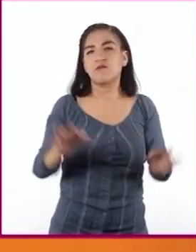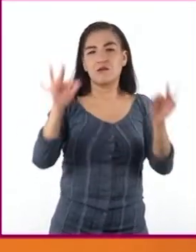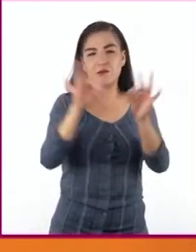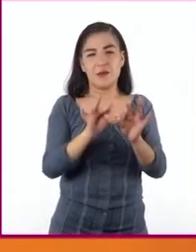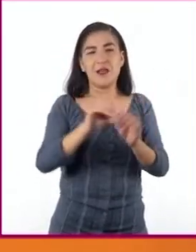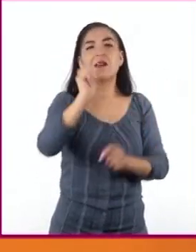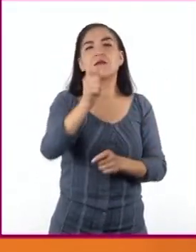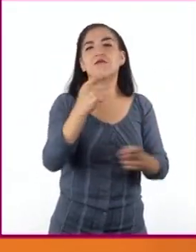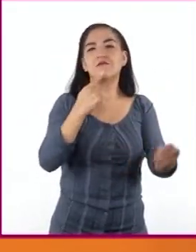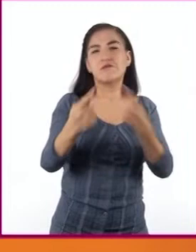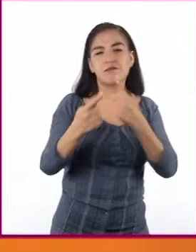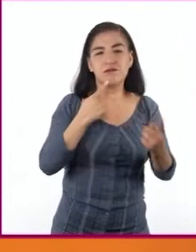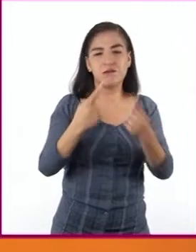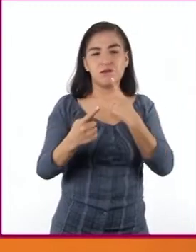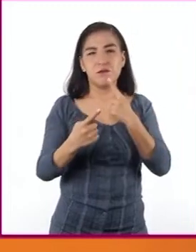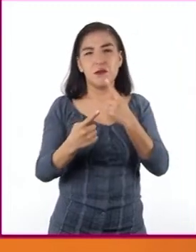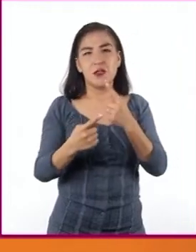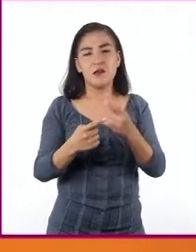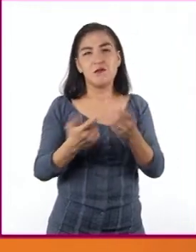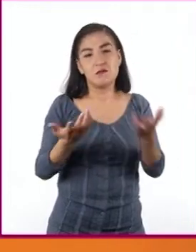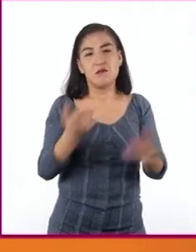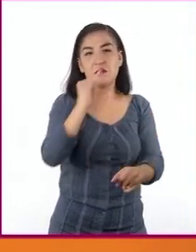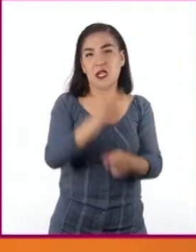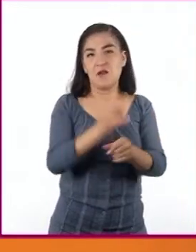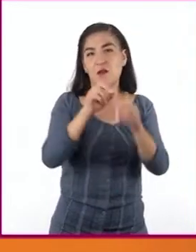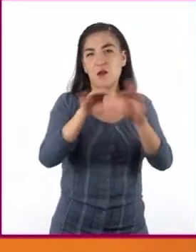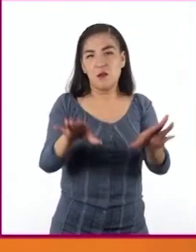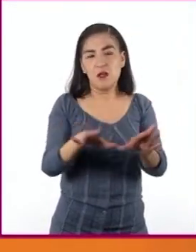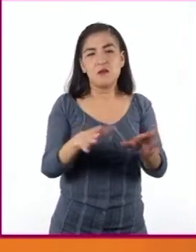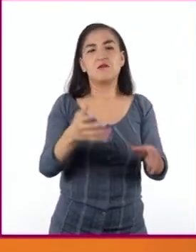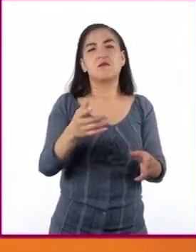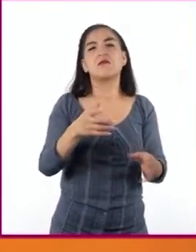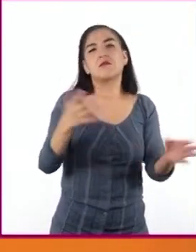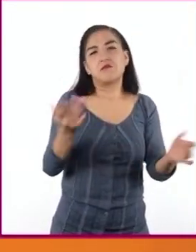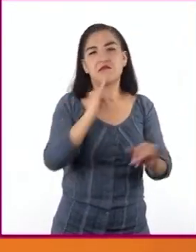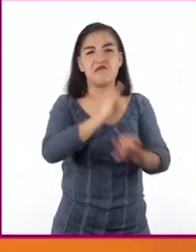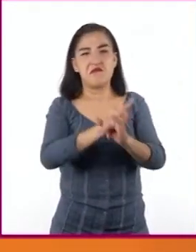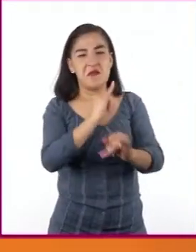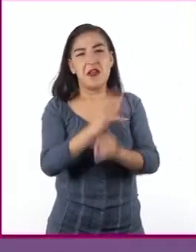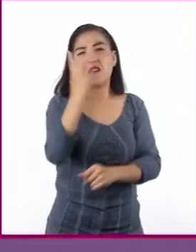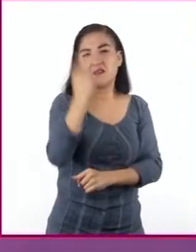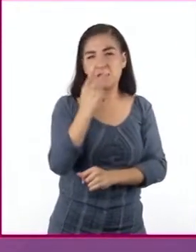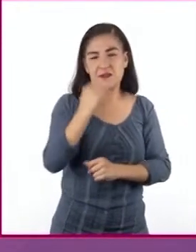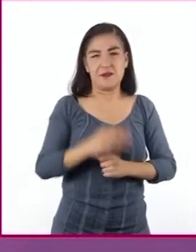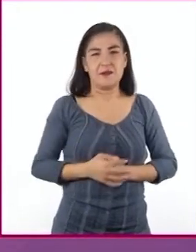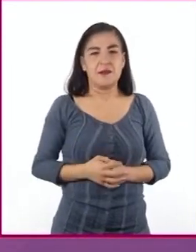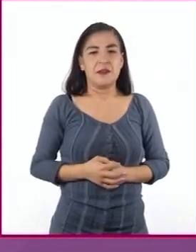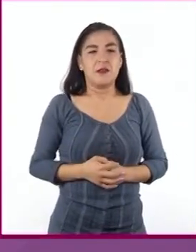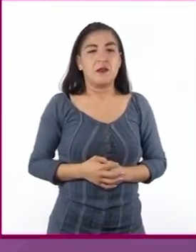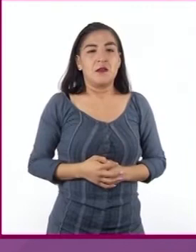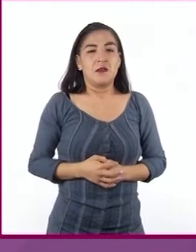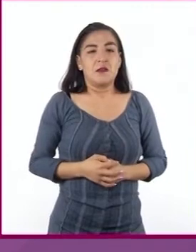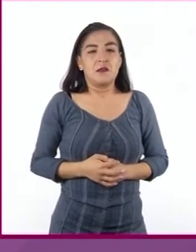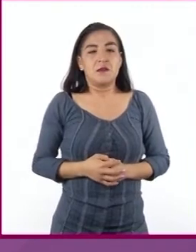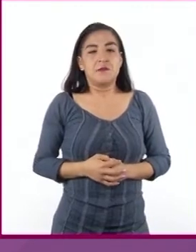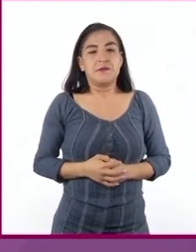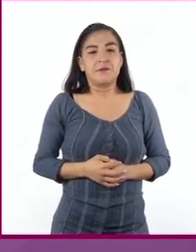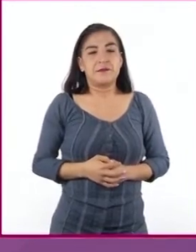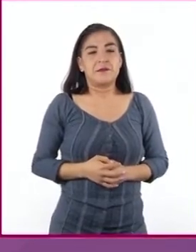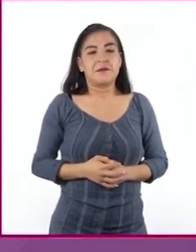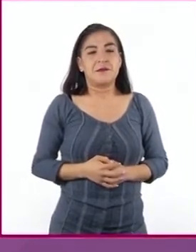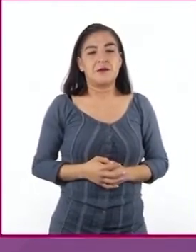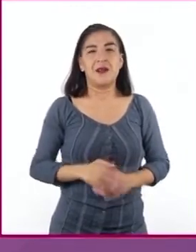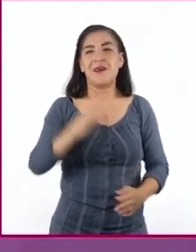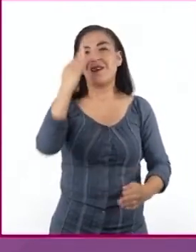de ser críticos ante la información de los medios de comunicación. Por fin